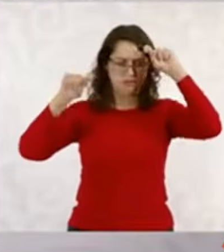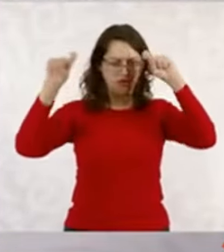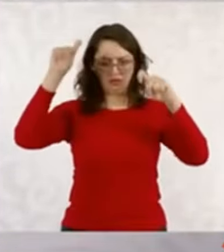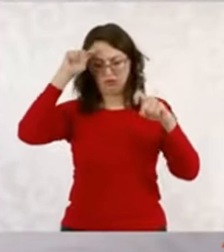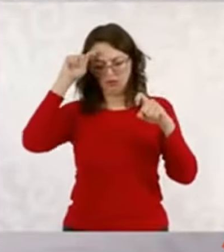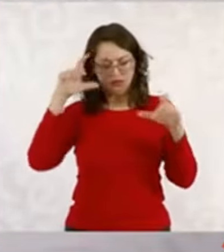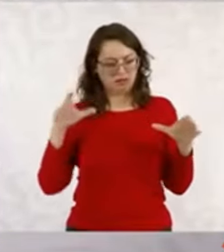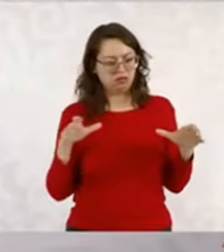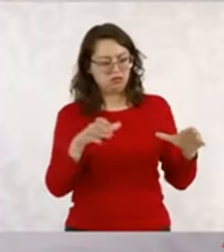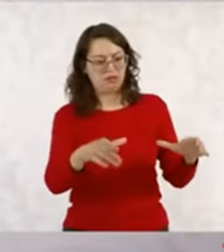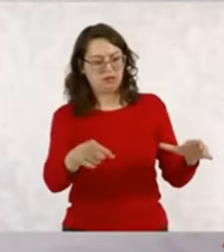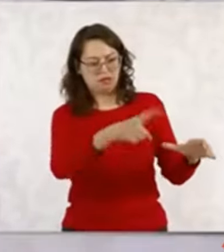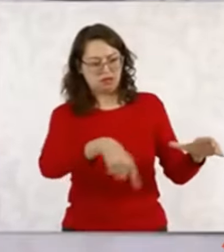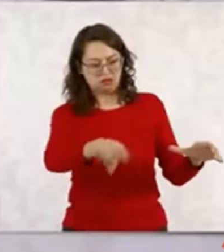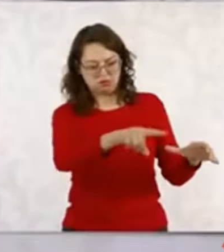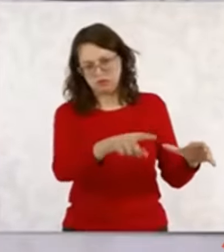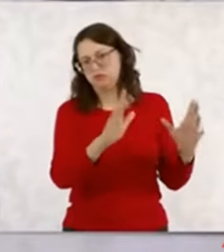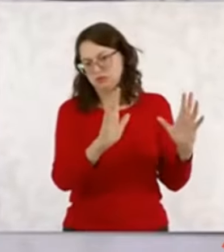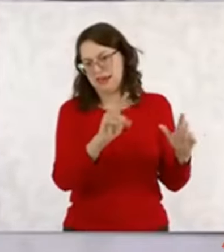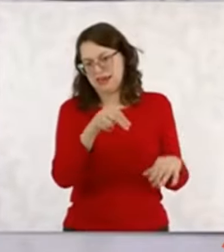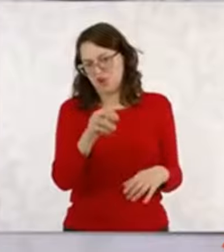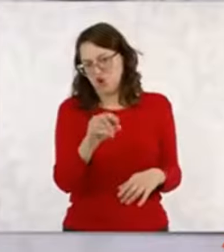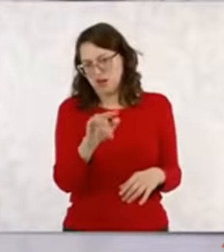hay aumento salarial.